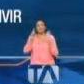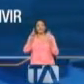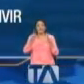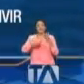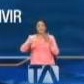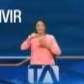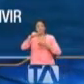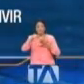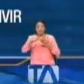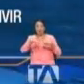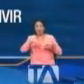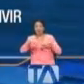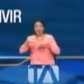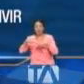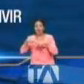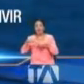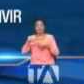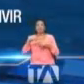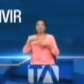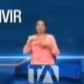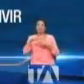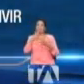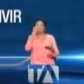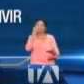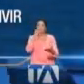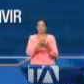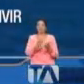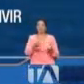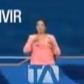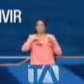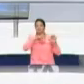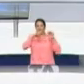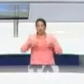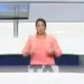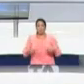ministerios coordinadores y la Secretaría del Buen Vivir.